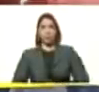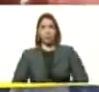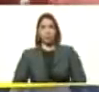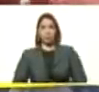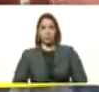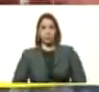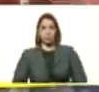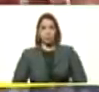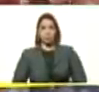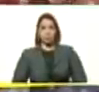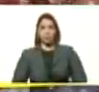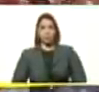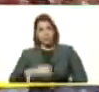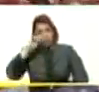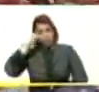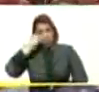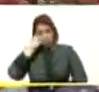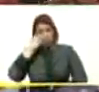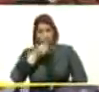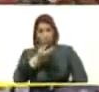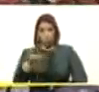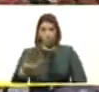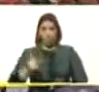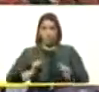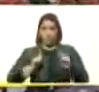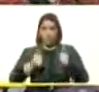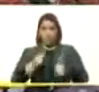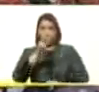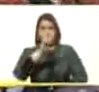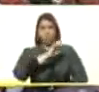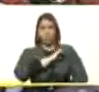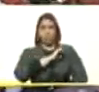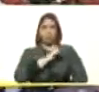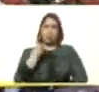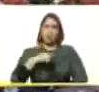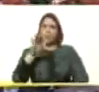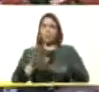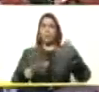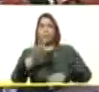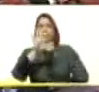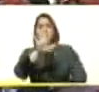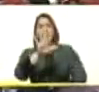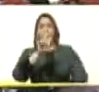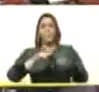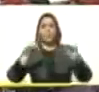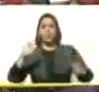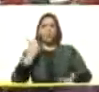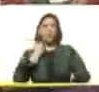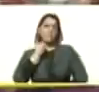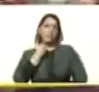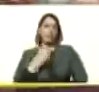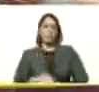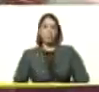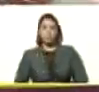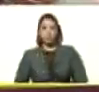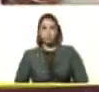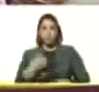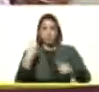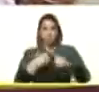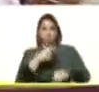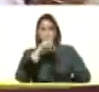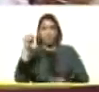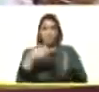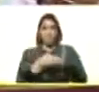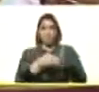Recuerden ustedes que empezando el 2 de enero teníamos apenas 5 casos por 100.000